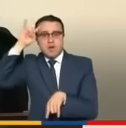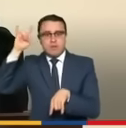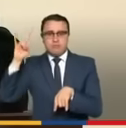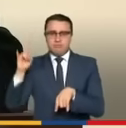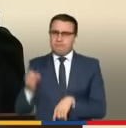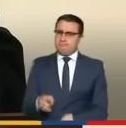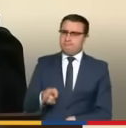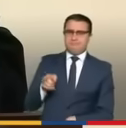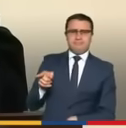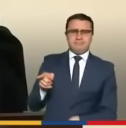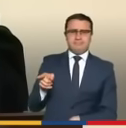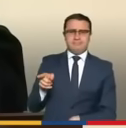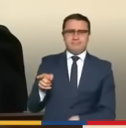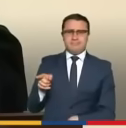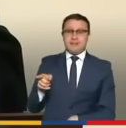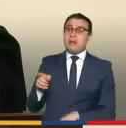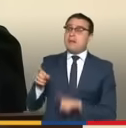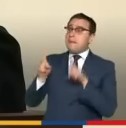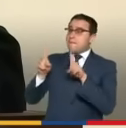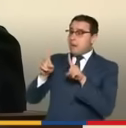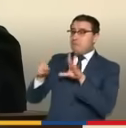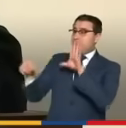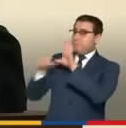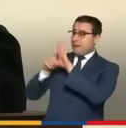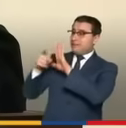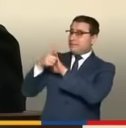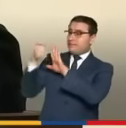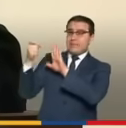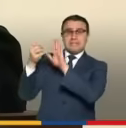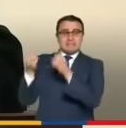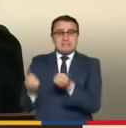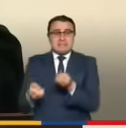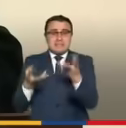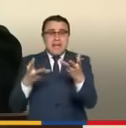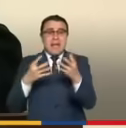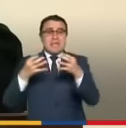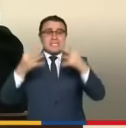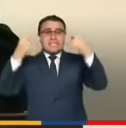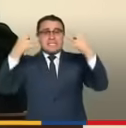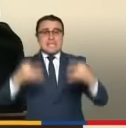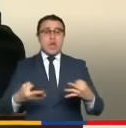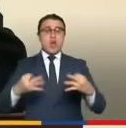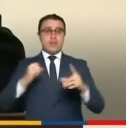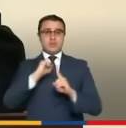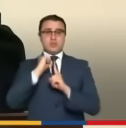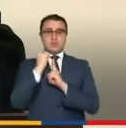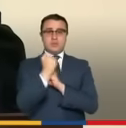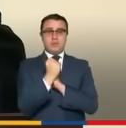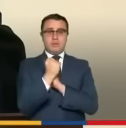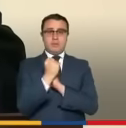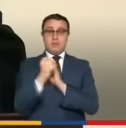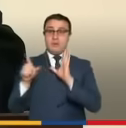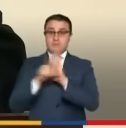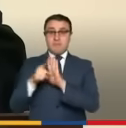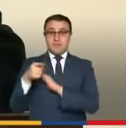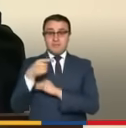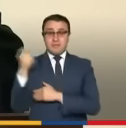Colombia un seguro social. Fue la ley 100, no fue lo que había antes.